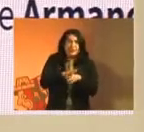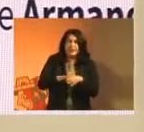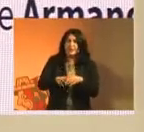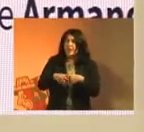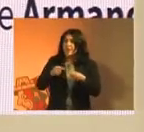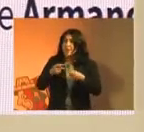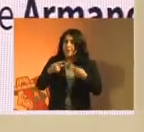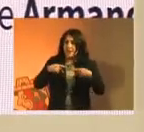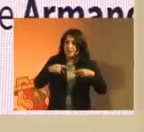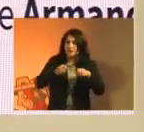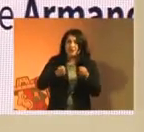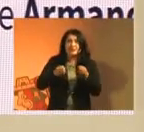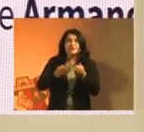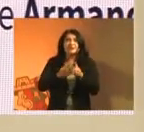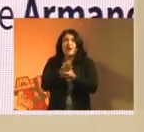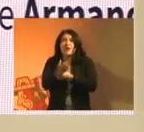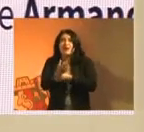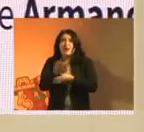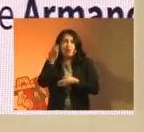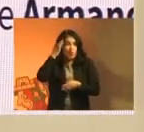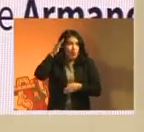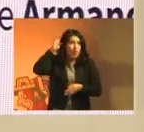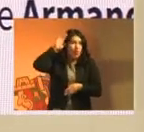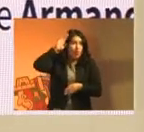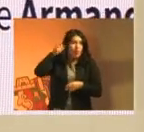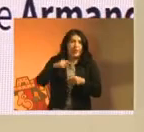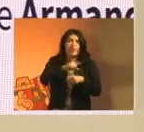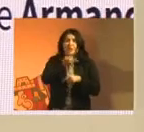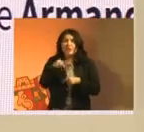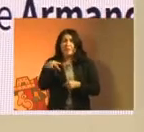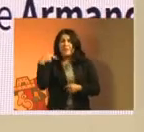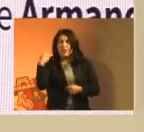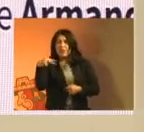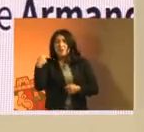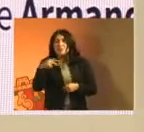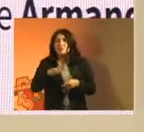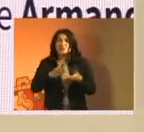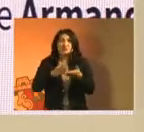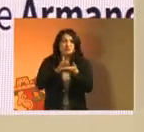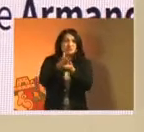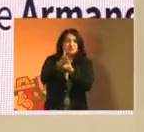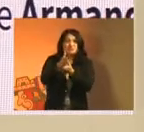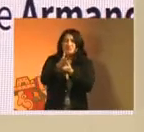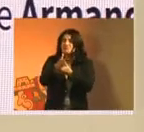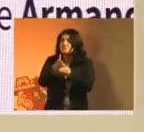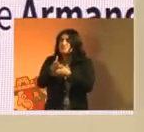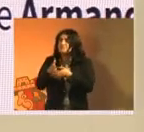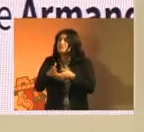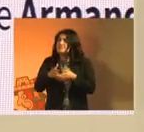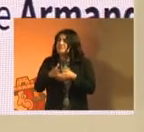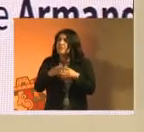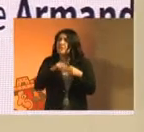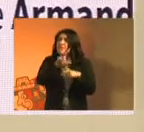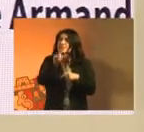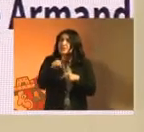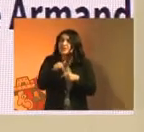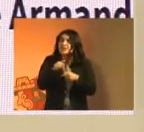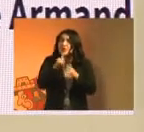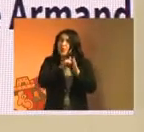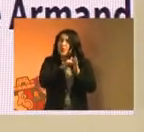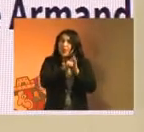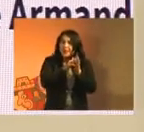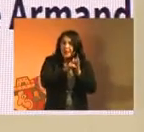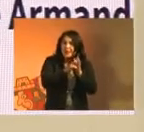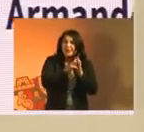se iba por cuba a veces por la habana y luego veracruz y luego éste a nueva york